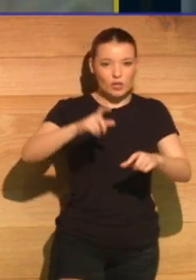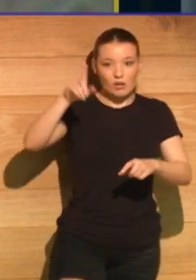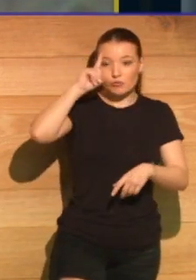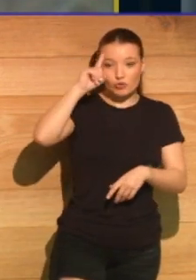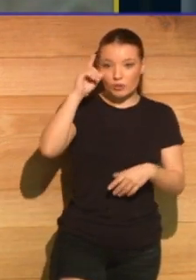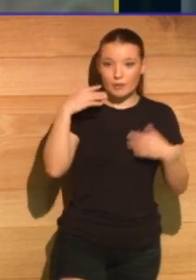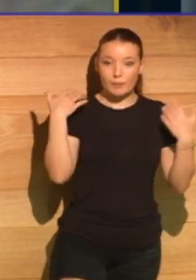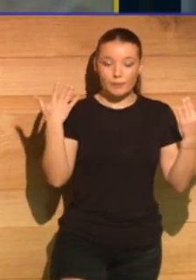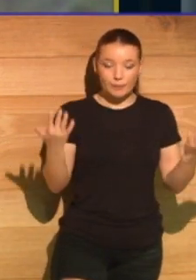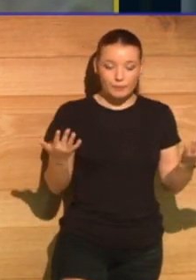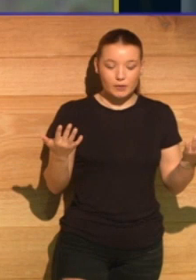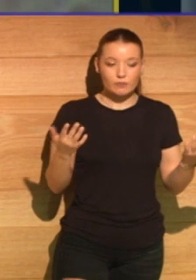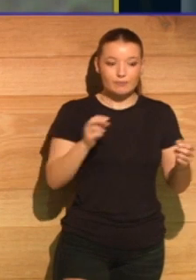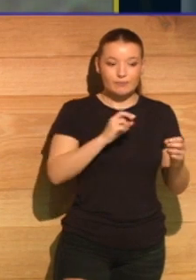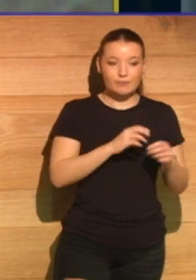ha pasado